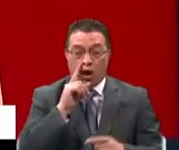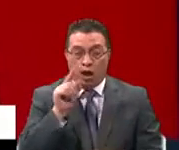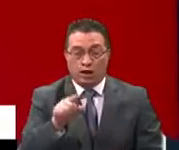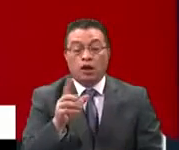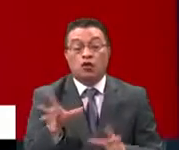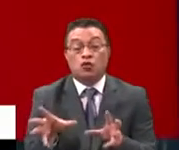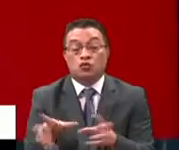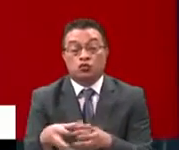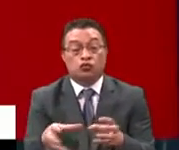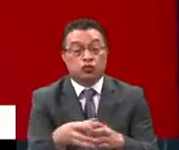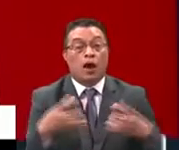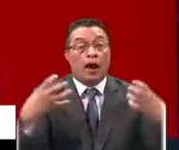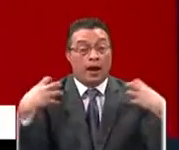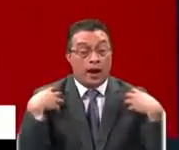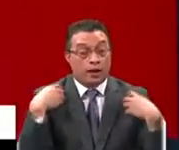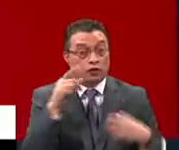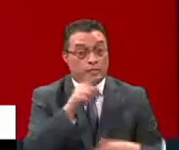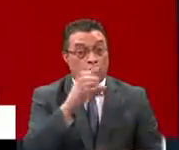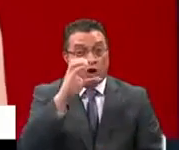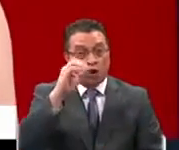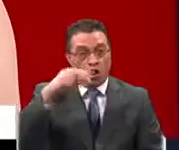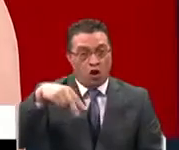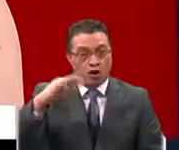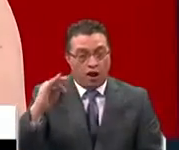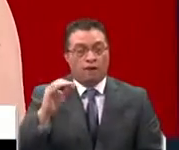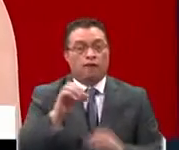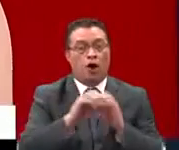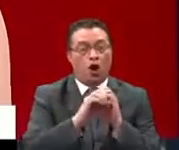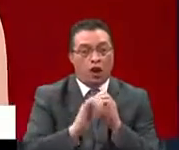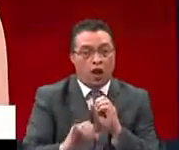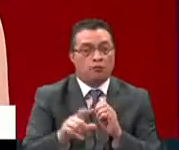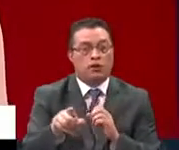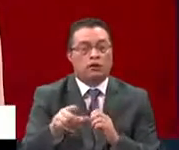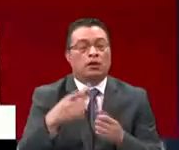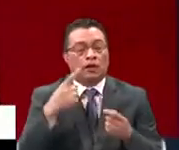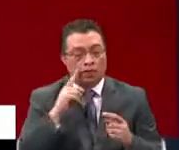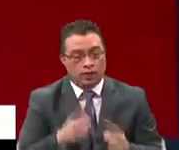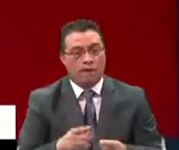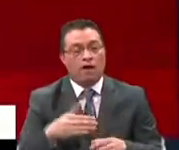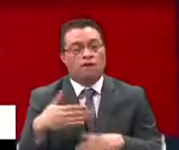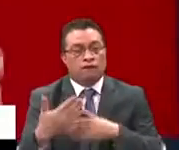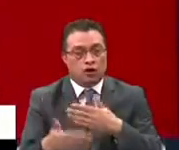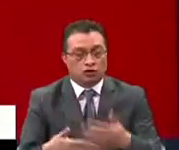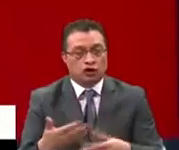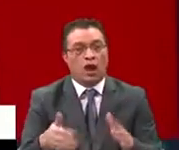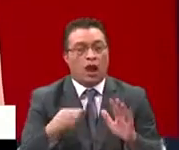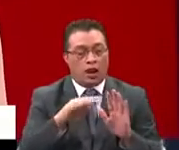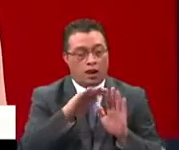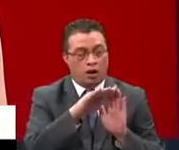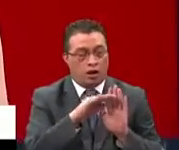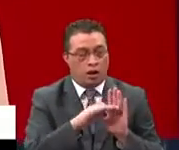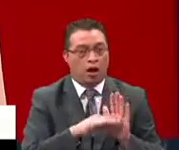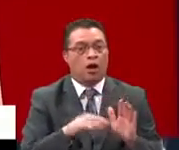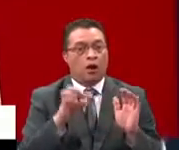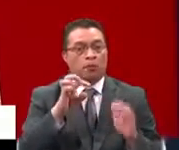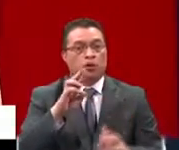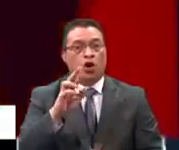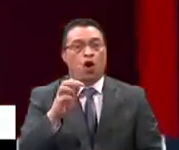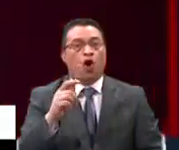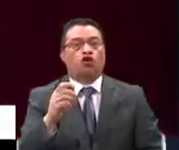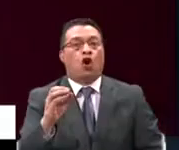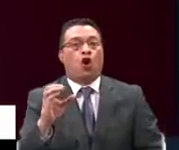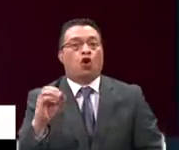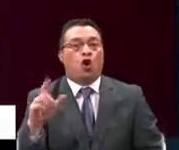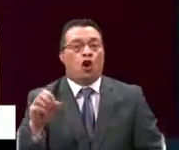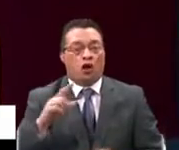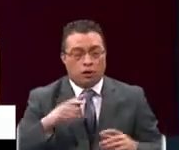las organizaciones a cargo, tanto CONAF como NEMI, ¿no es cierto?, que tienen que funcionar de acuerdo a los protocolos nacionales de seguridad en estas materias,